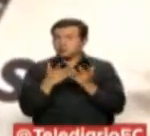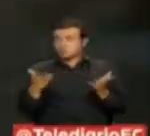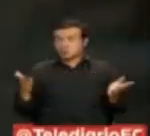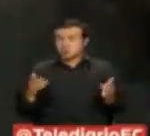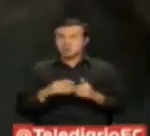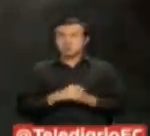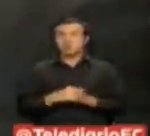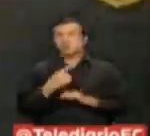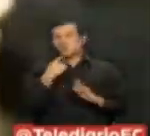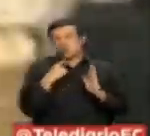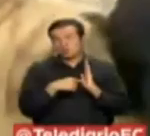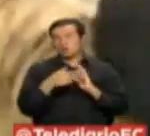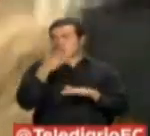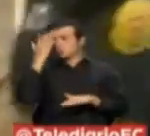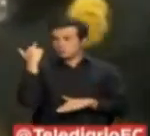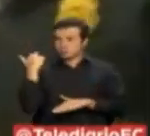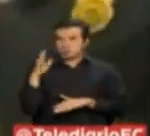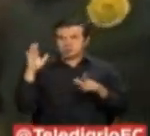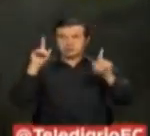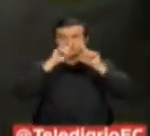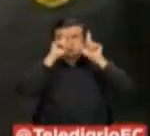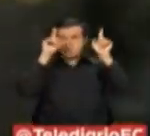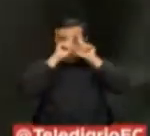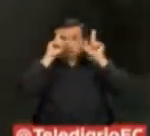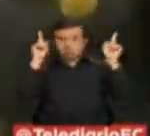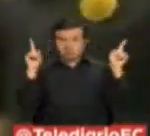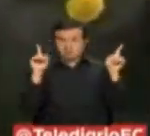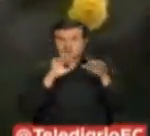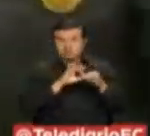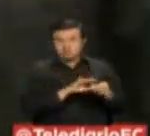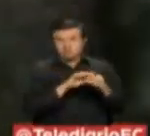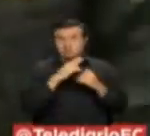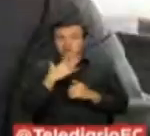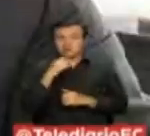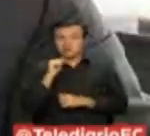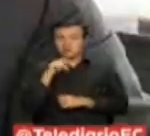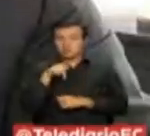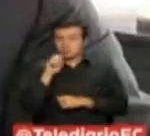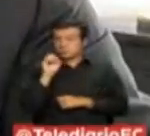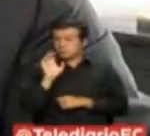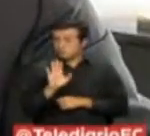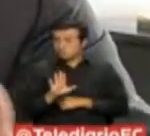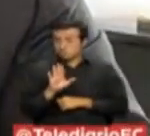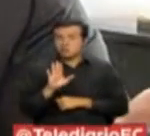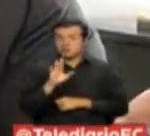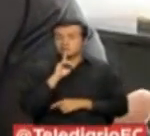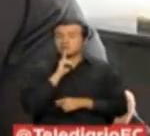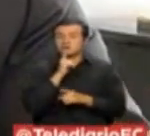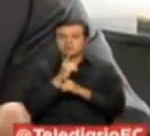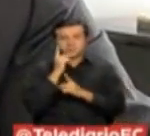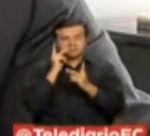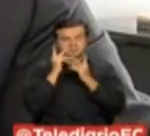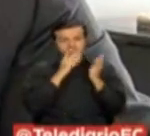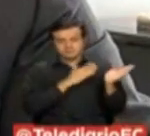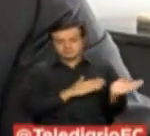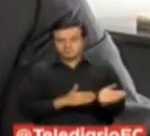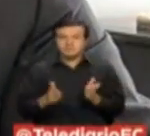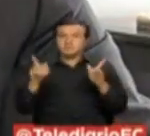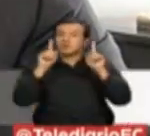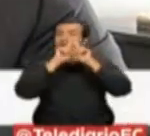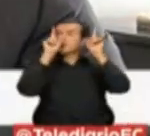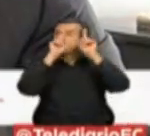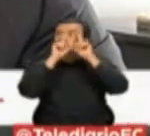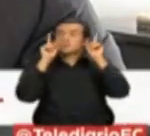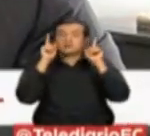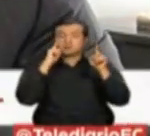contribuyentes, como se lo hizo con las empresas fantasmas ligadas al Chapo Guzmán. Lo que hemos verificado es que efectivamente estas empresas han